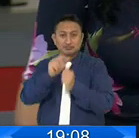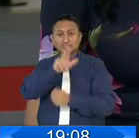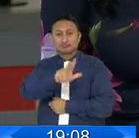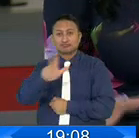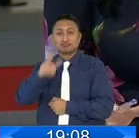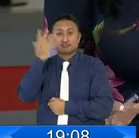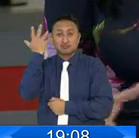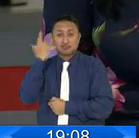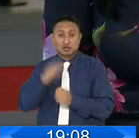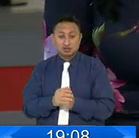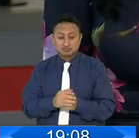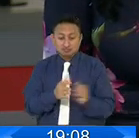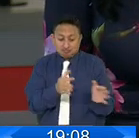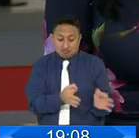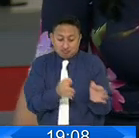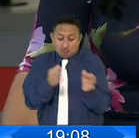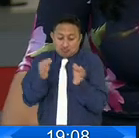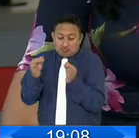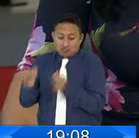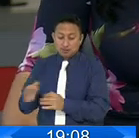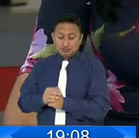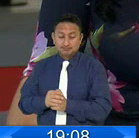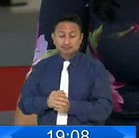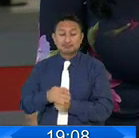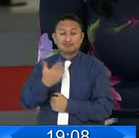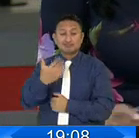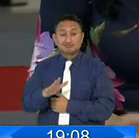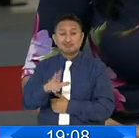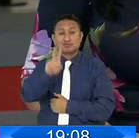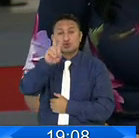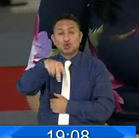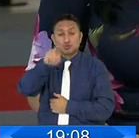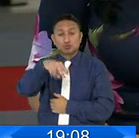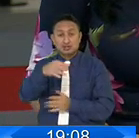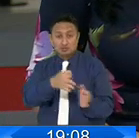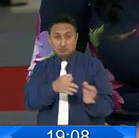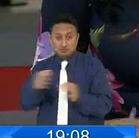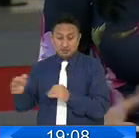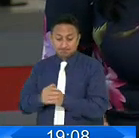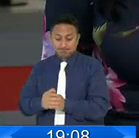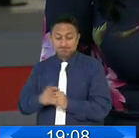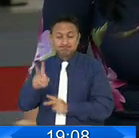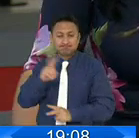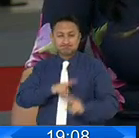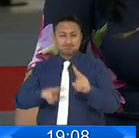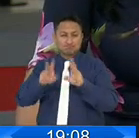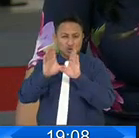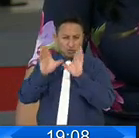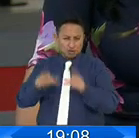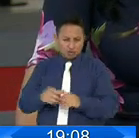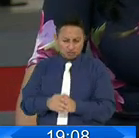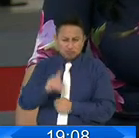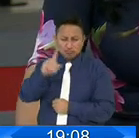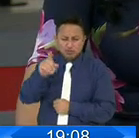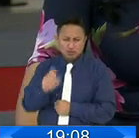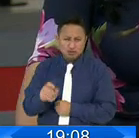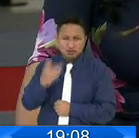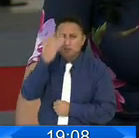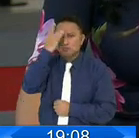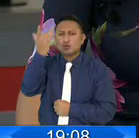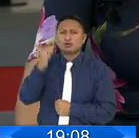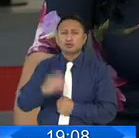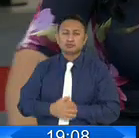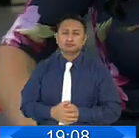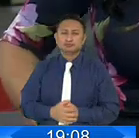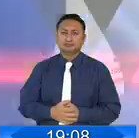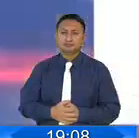días, postergando así el cronograma en casi 2 meses. La Veeduría Ciudadana solicita explicaciones al Consejo de la Judicatura que lleva adelante el